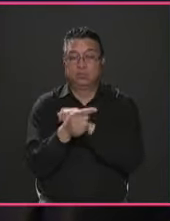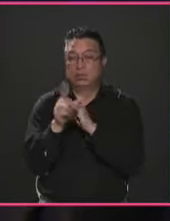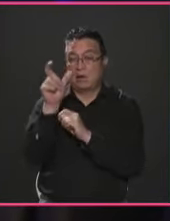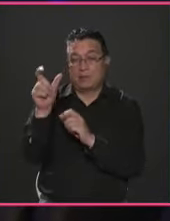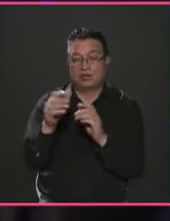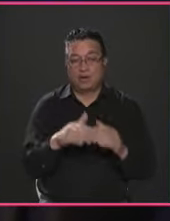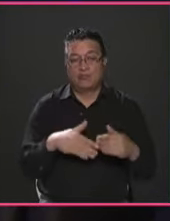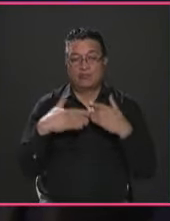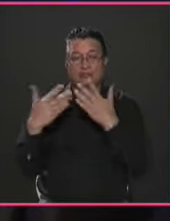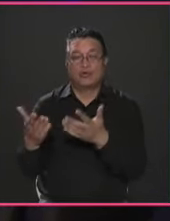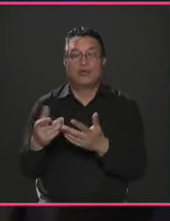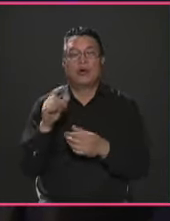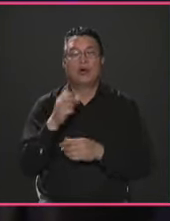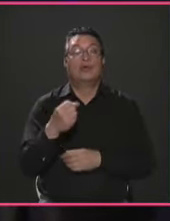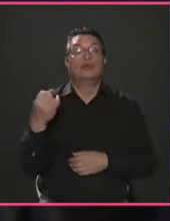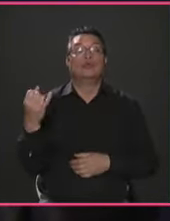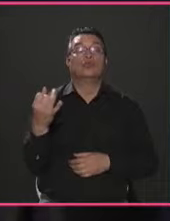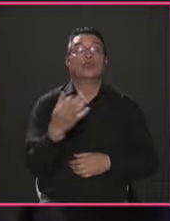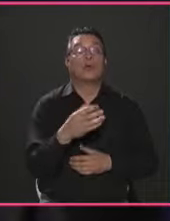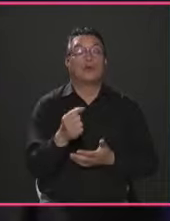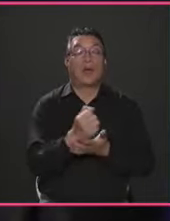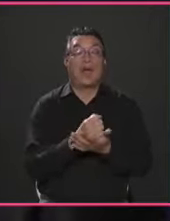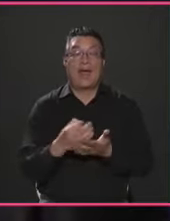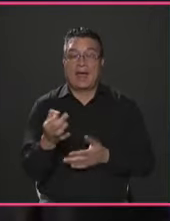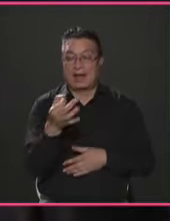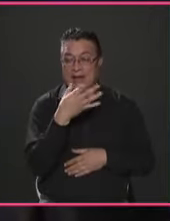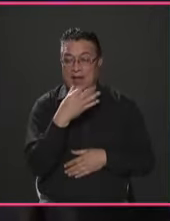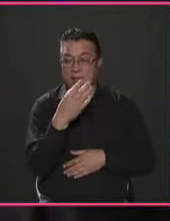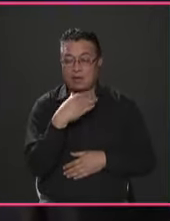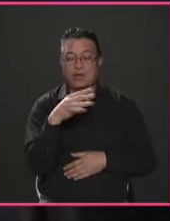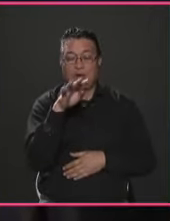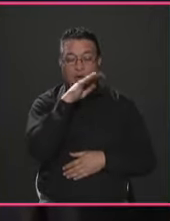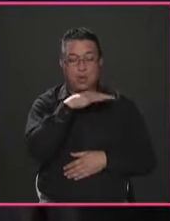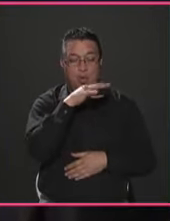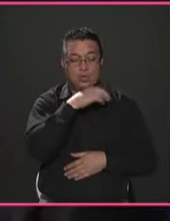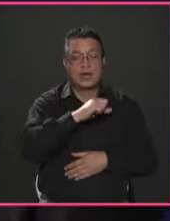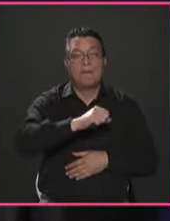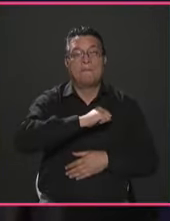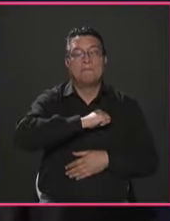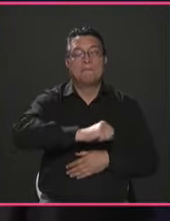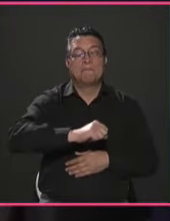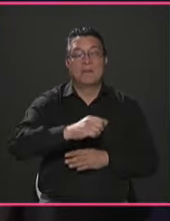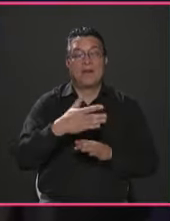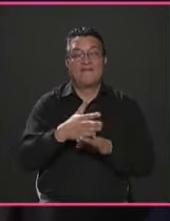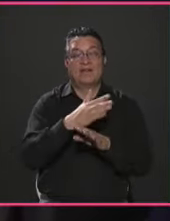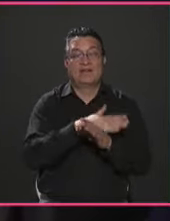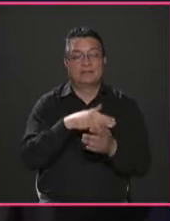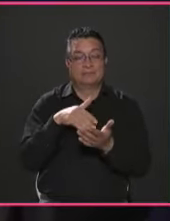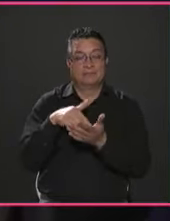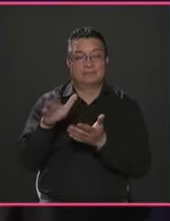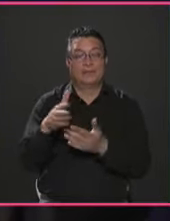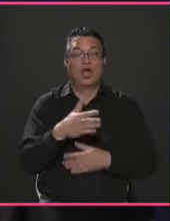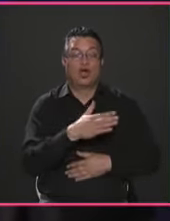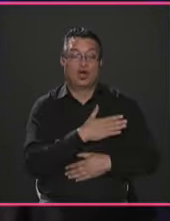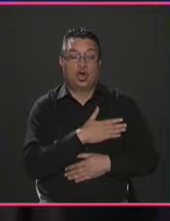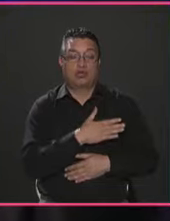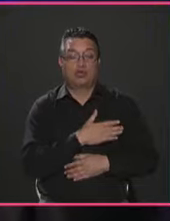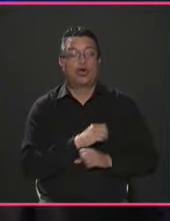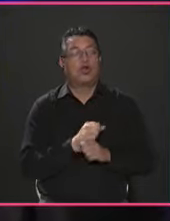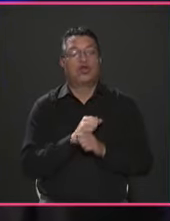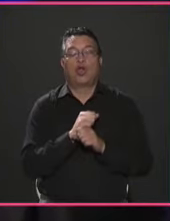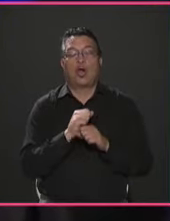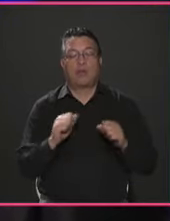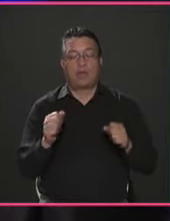paciente la cantidad de medicamentos que se usaban para prevenir un rechazo del corazón no podían